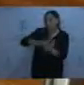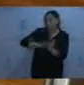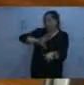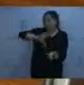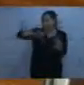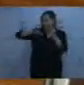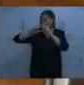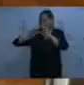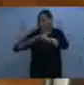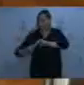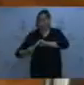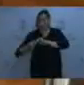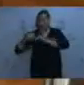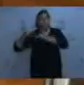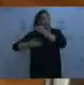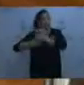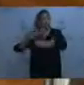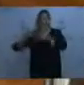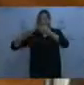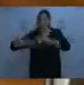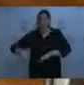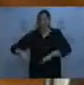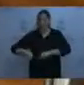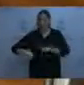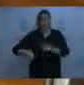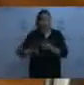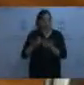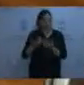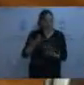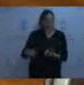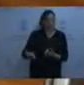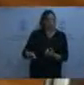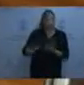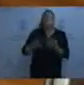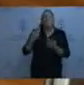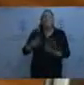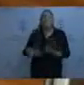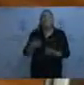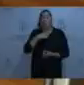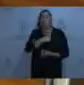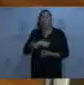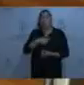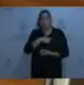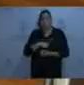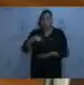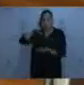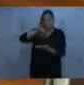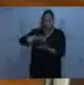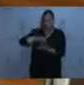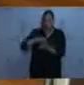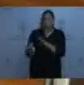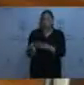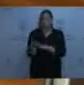por procedimientos normales y absolutamente ordinarios. Y habrá también una comisión en el propio centro, donde estará el